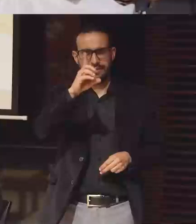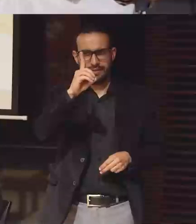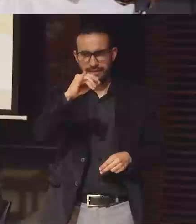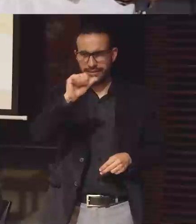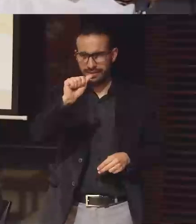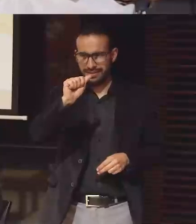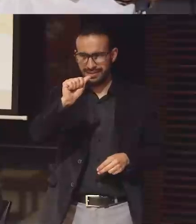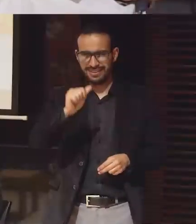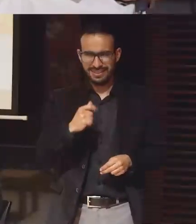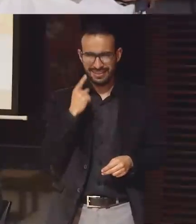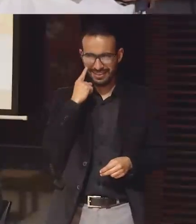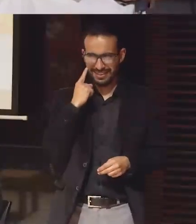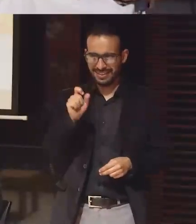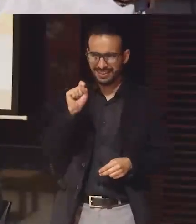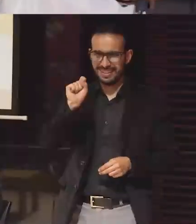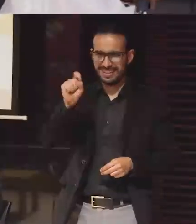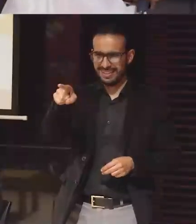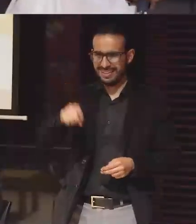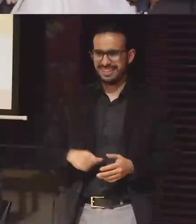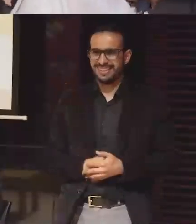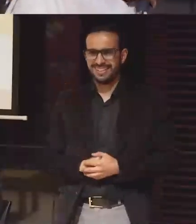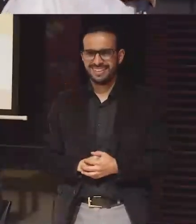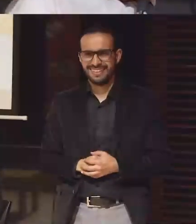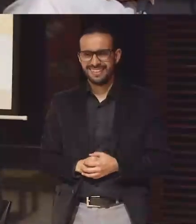Mírame a mí, mírame.